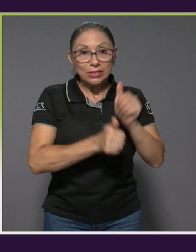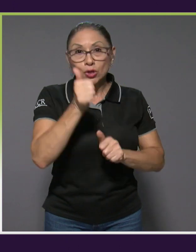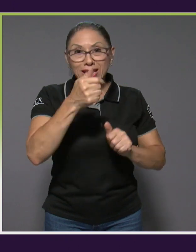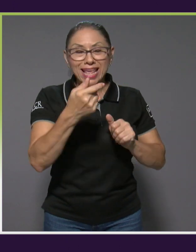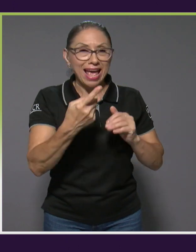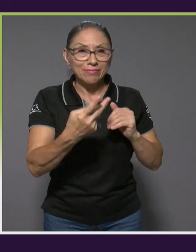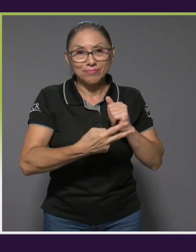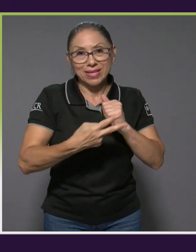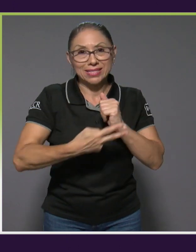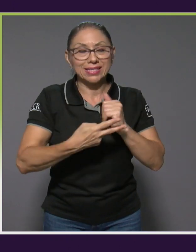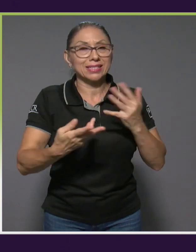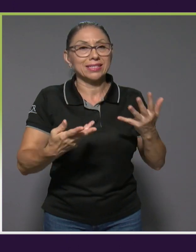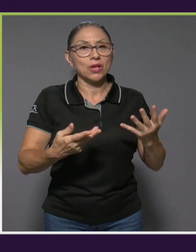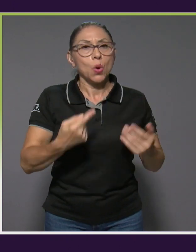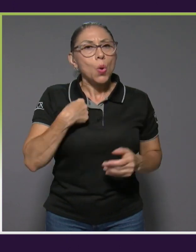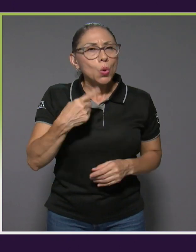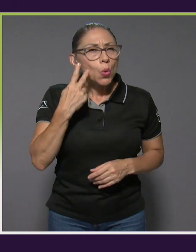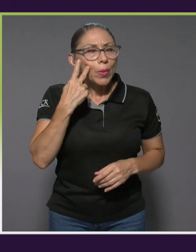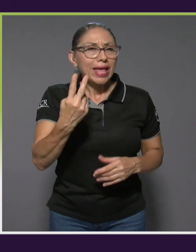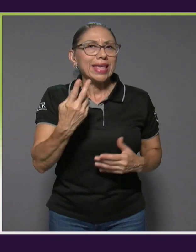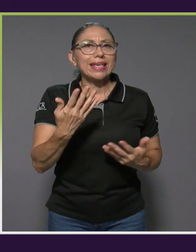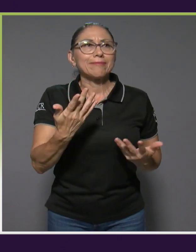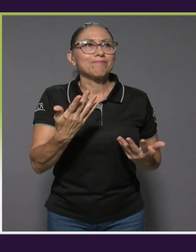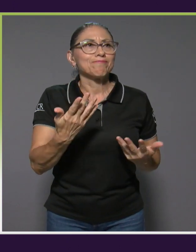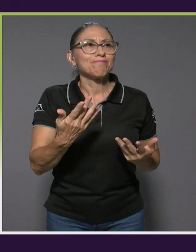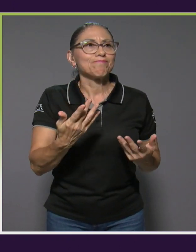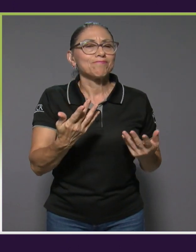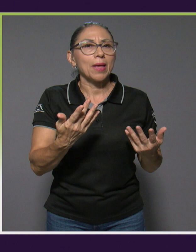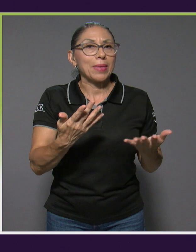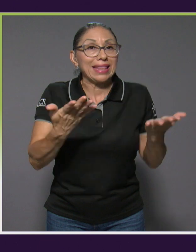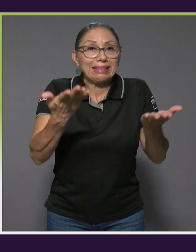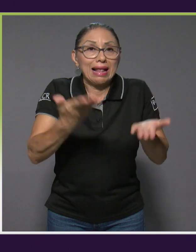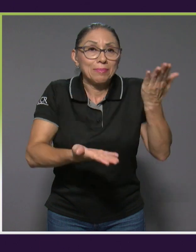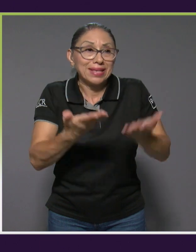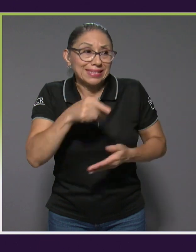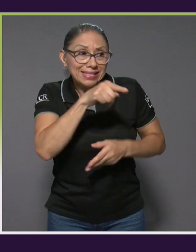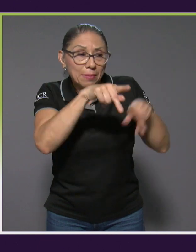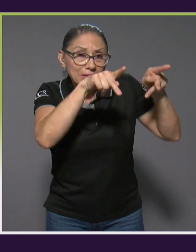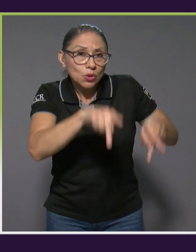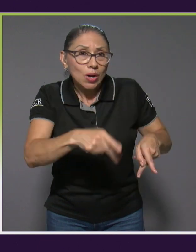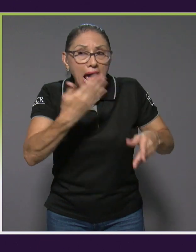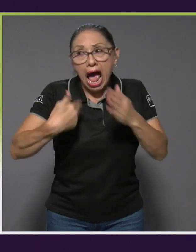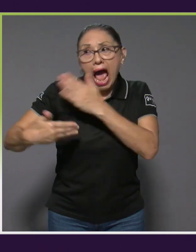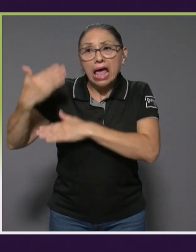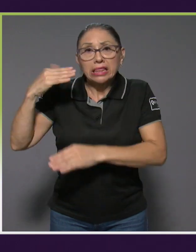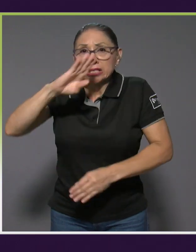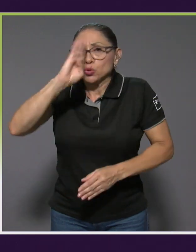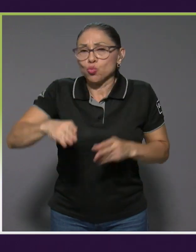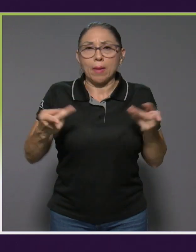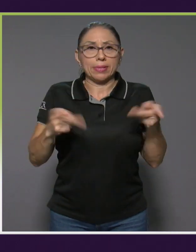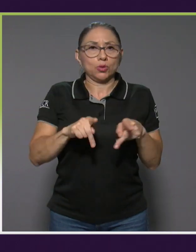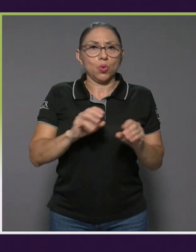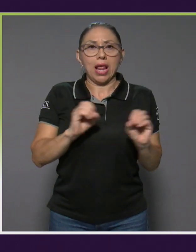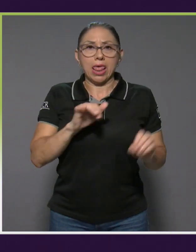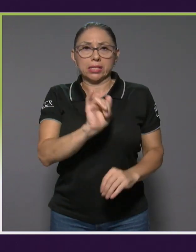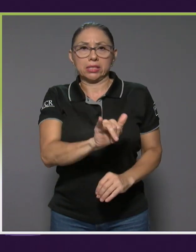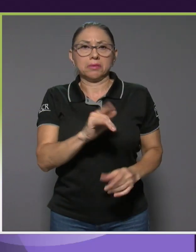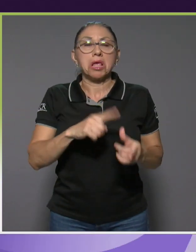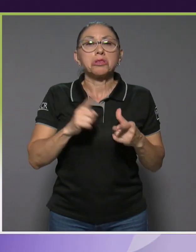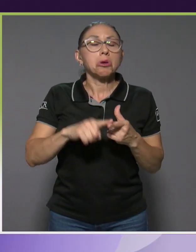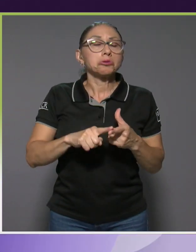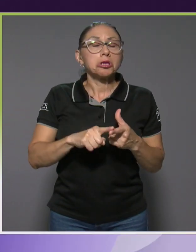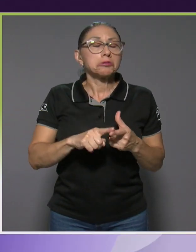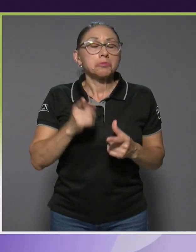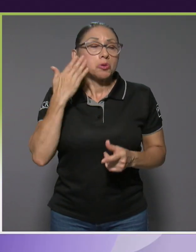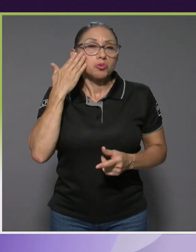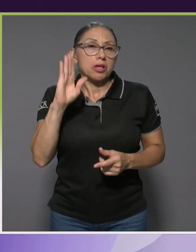que es casi que anteriormente nunca tal vez padecieron esa situación y entonces no están enterados, nunca se interesaron